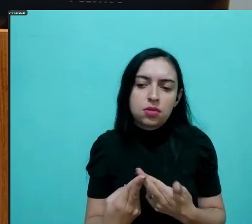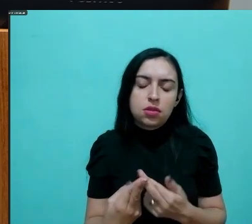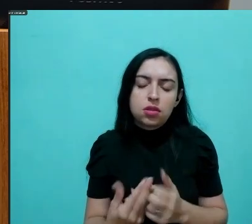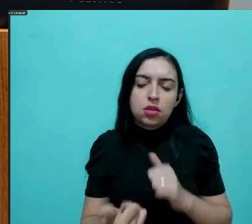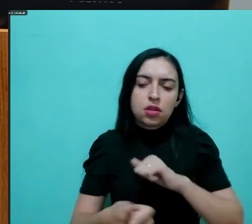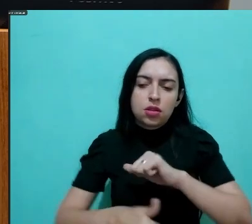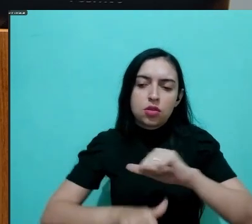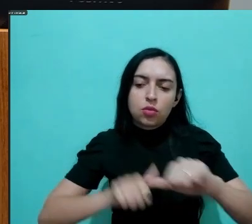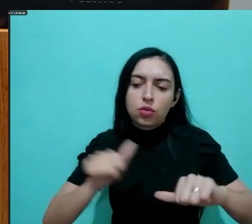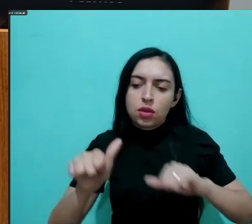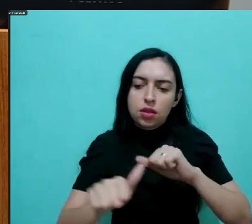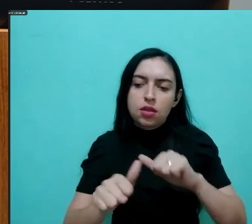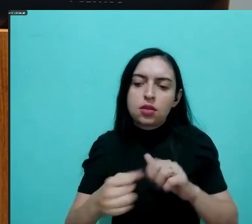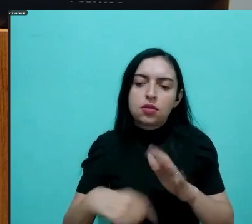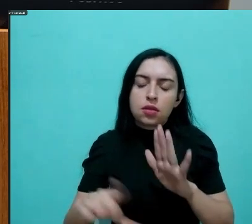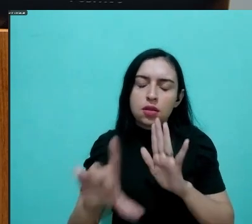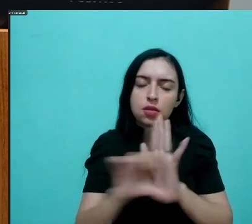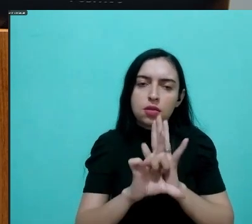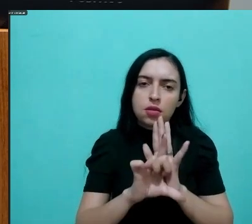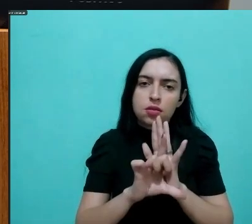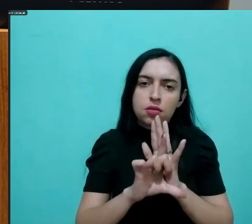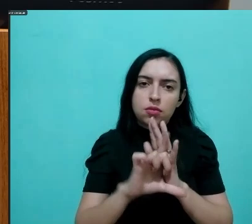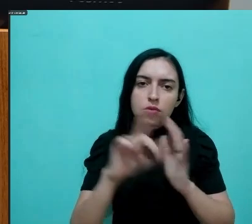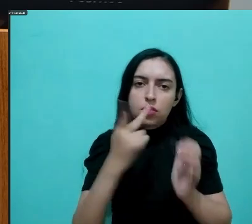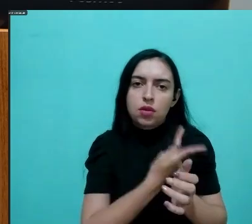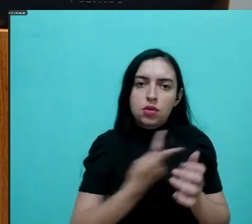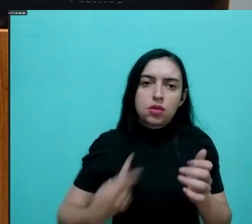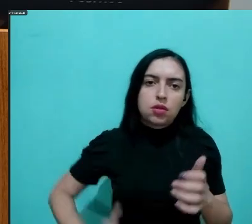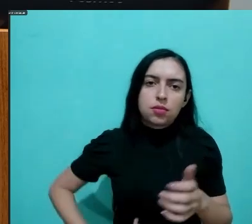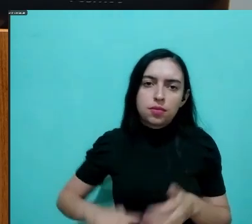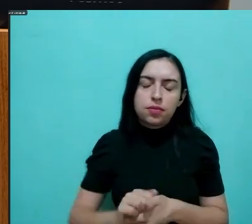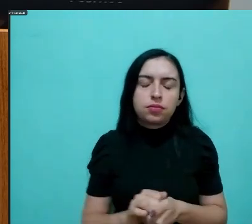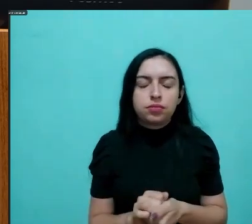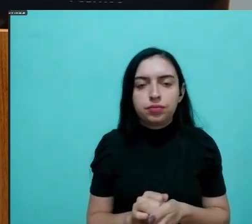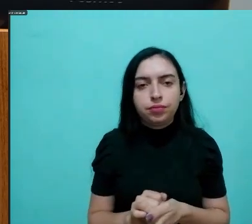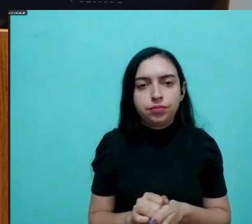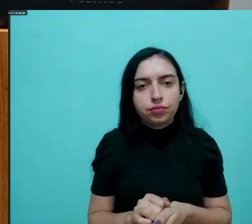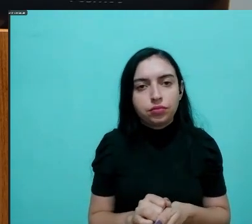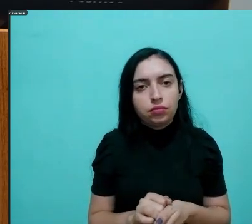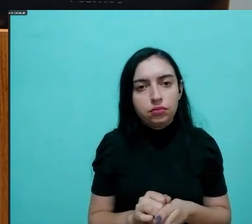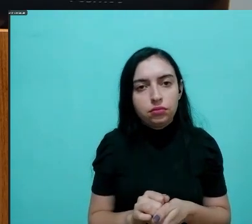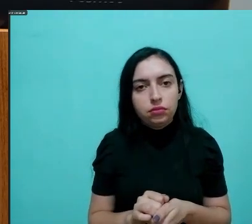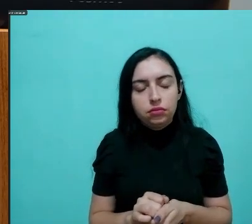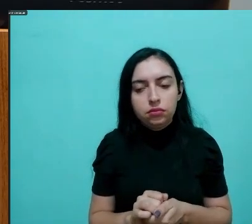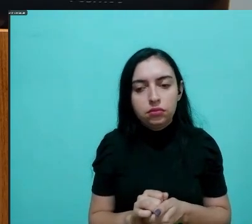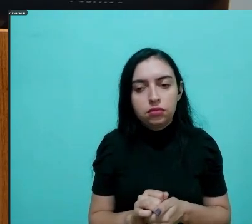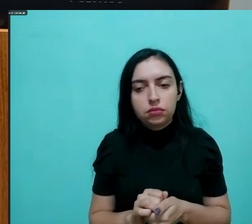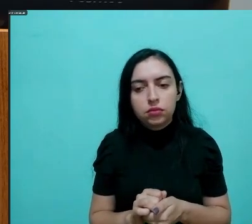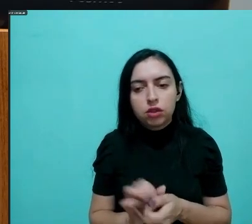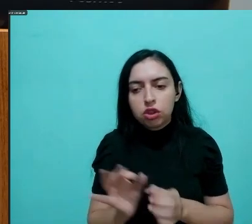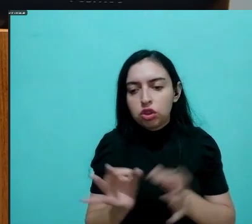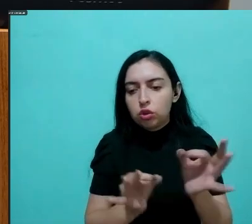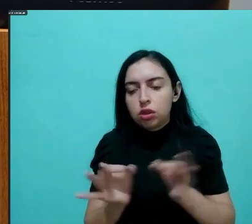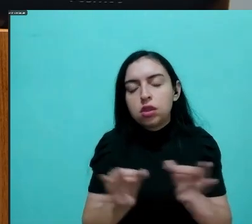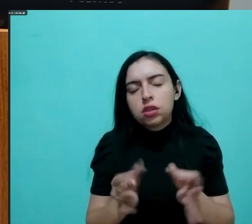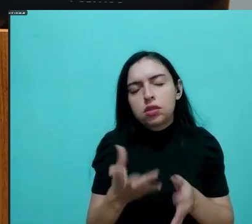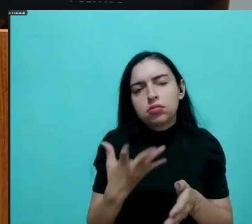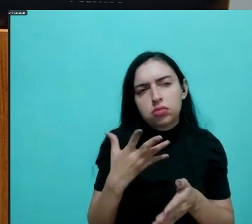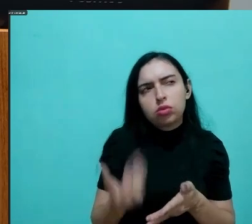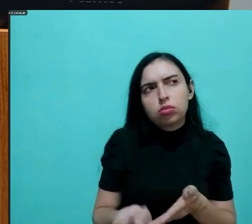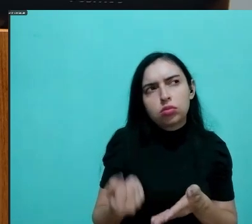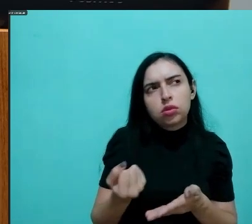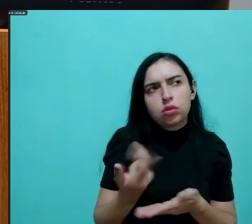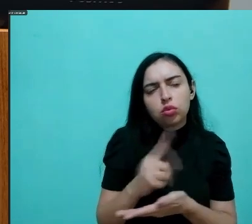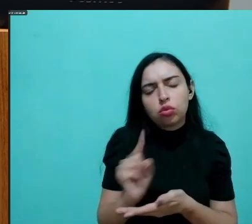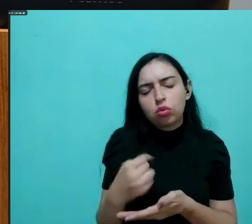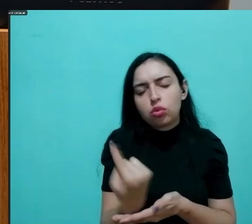restablecimiento de la legalidad republicana, que con una ficción jurídica considera que todas